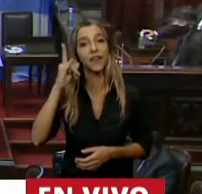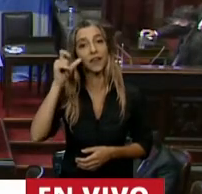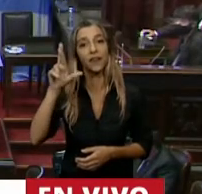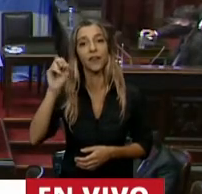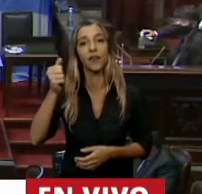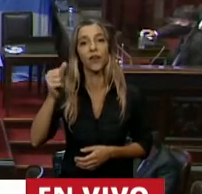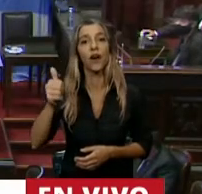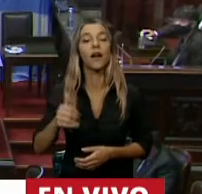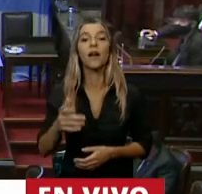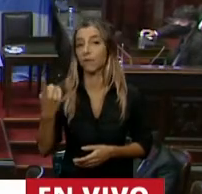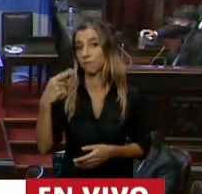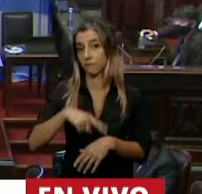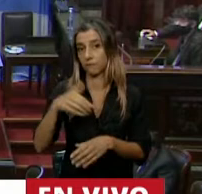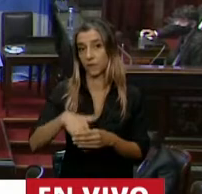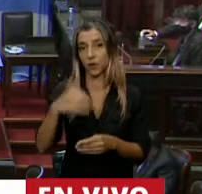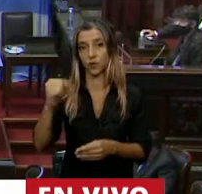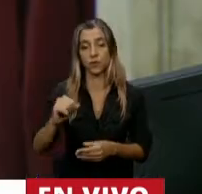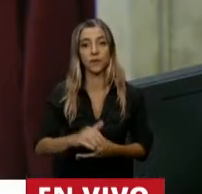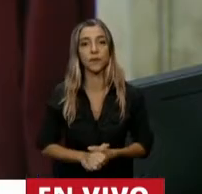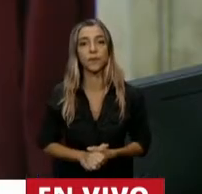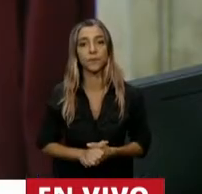Ausente a la hora de votar.